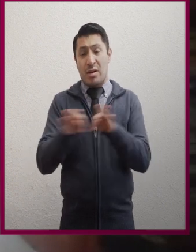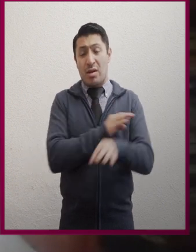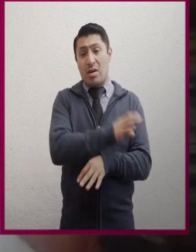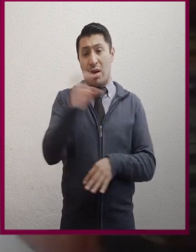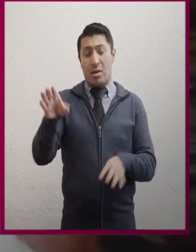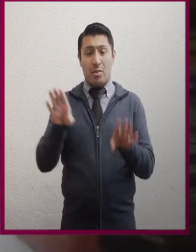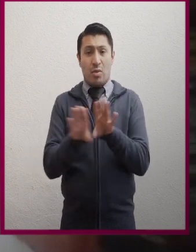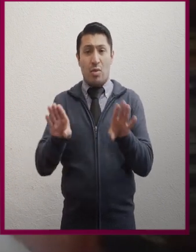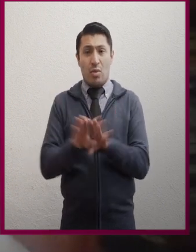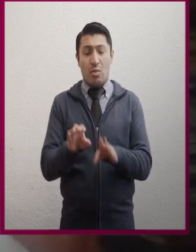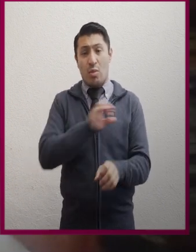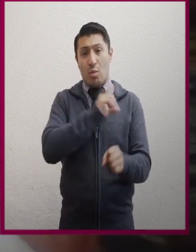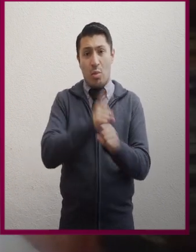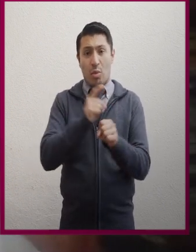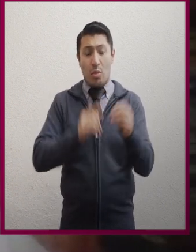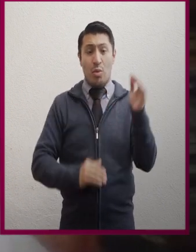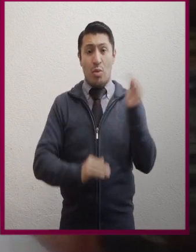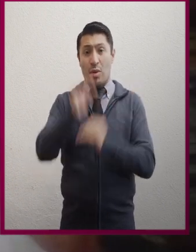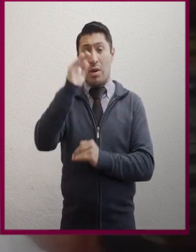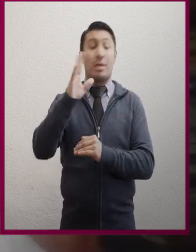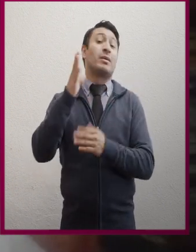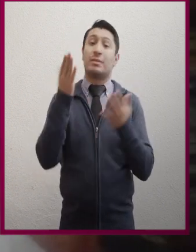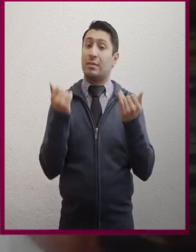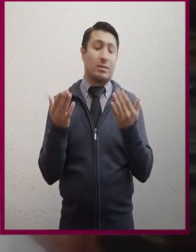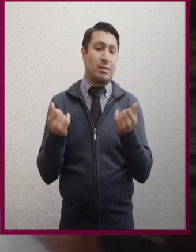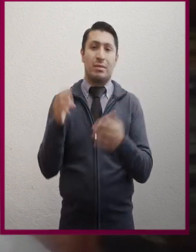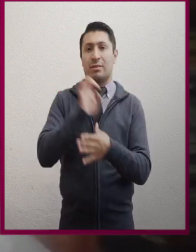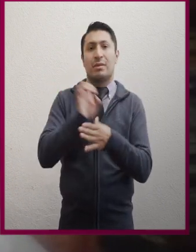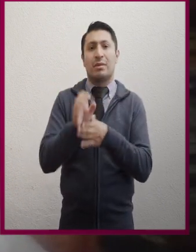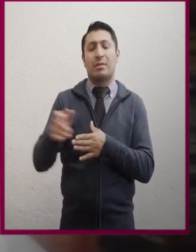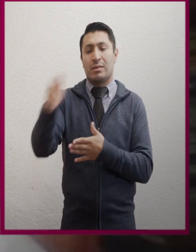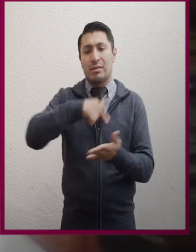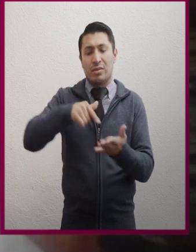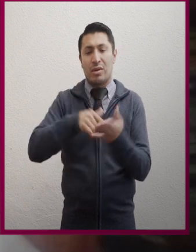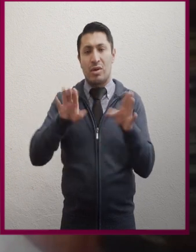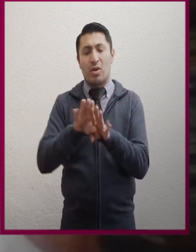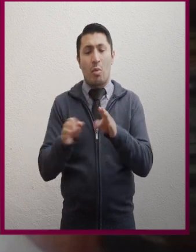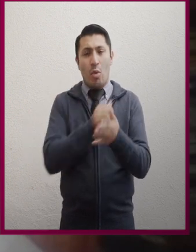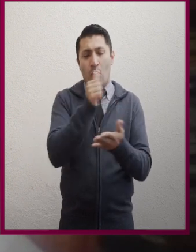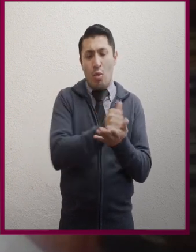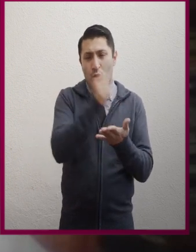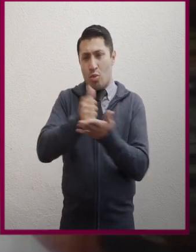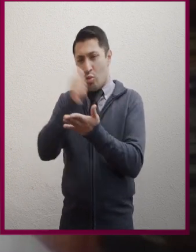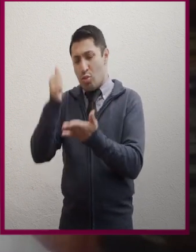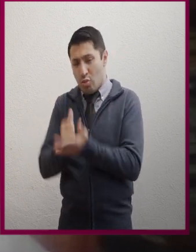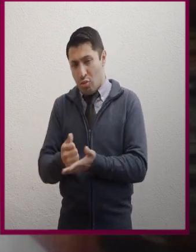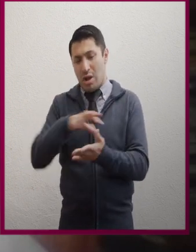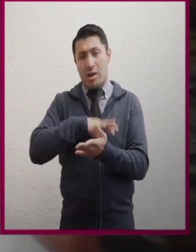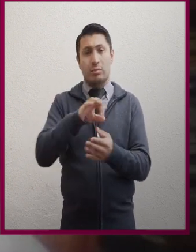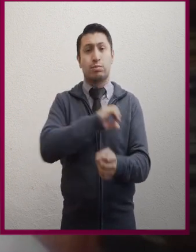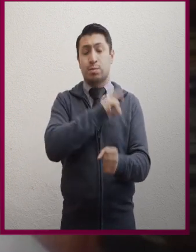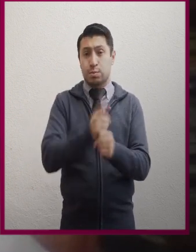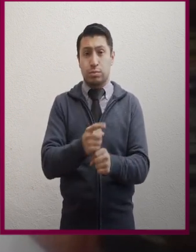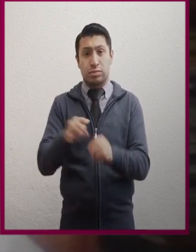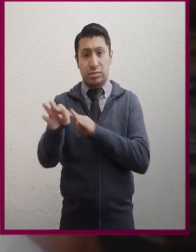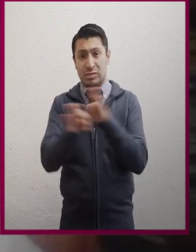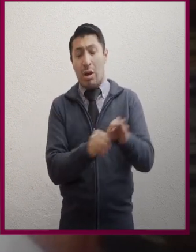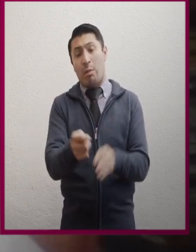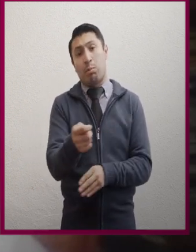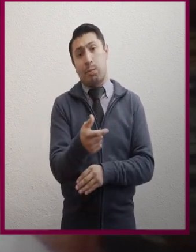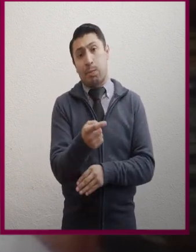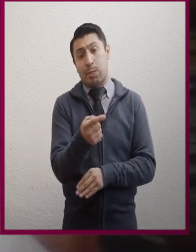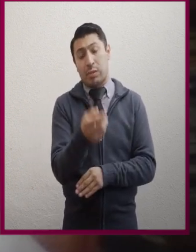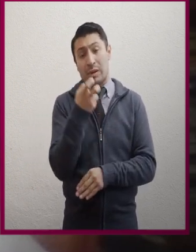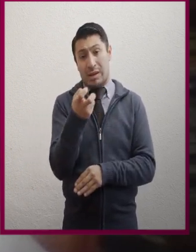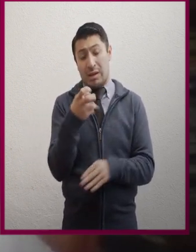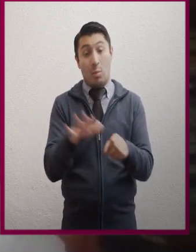sector agrícola ya no tiene muchas posibilidades de prosperar y tampoco en las zonas urbanas hay muchas posibilidades de